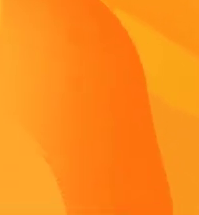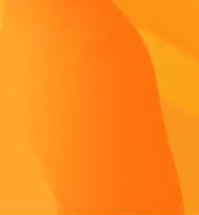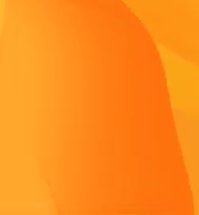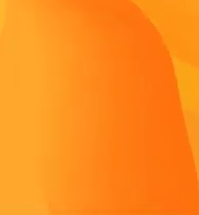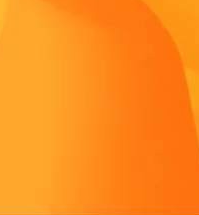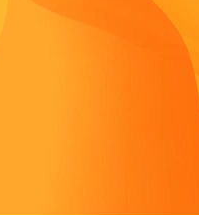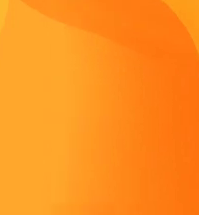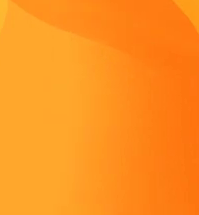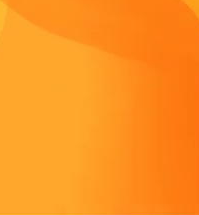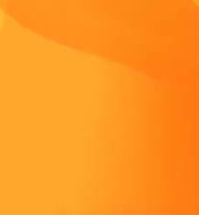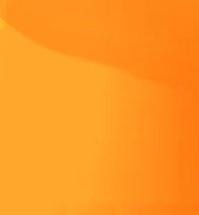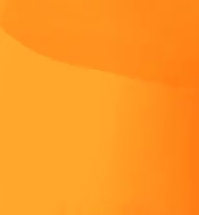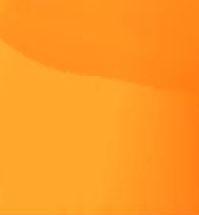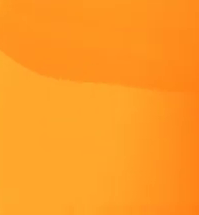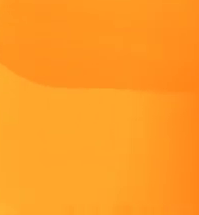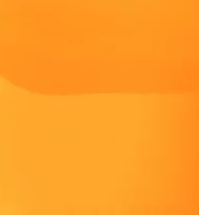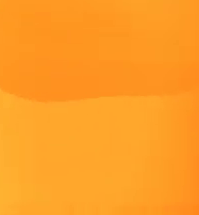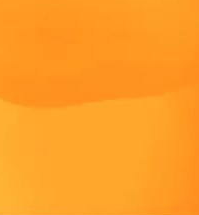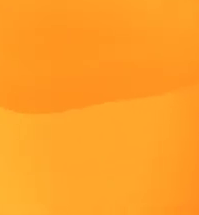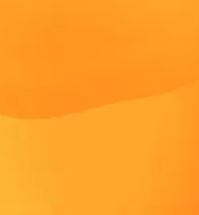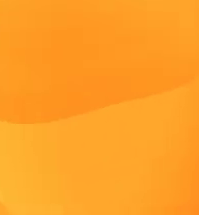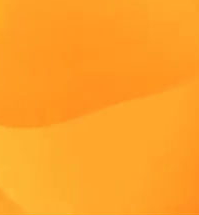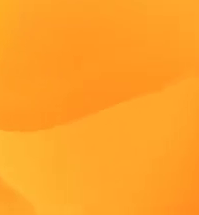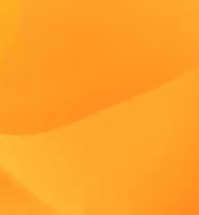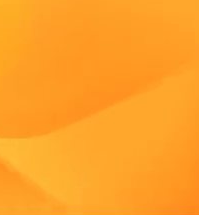Sí. ¿Cómo se siente esa agua?